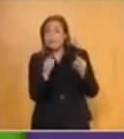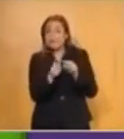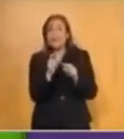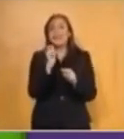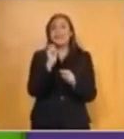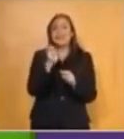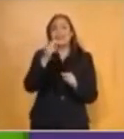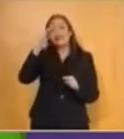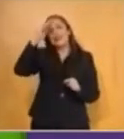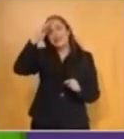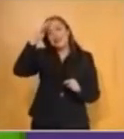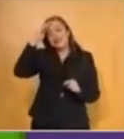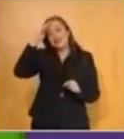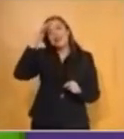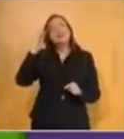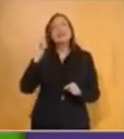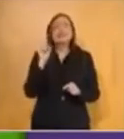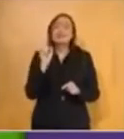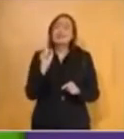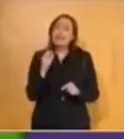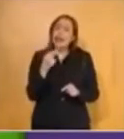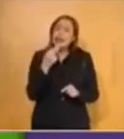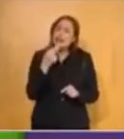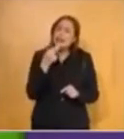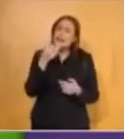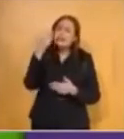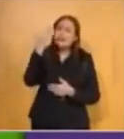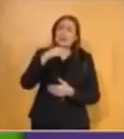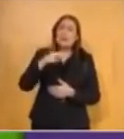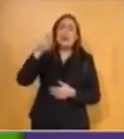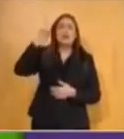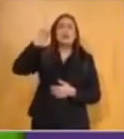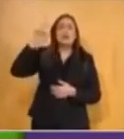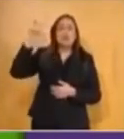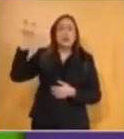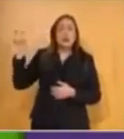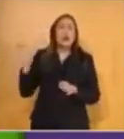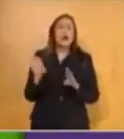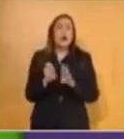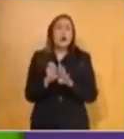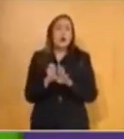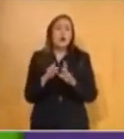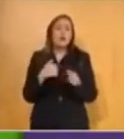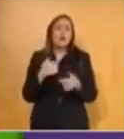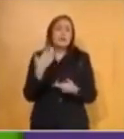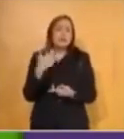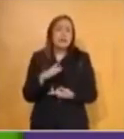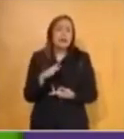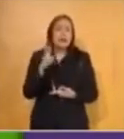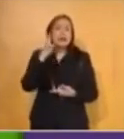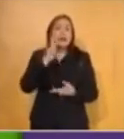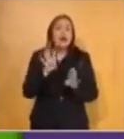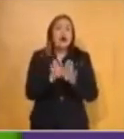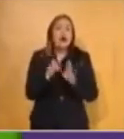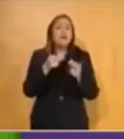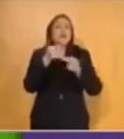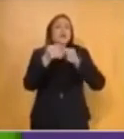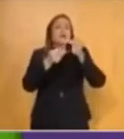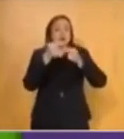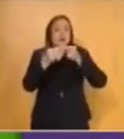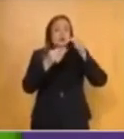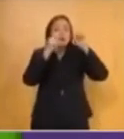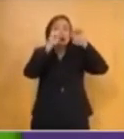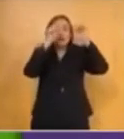o también nos sirve para sueños. ¿Cómo lo voy a identificar? Porque tiene forma de nube, pero además, lo más